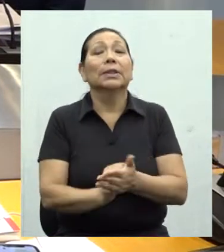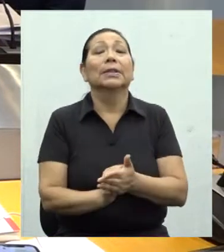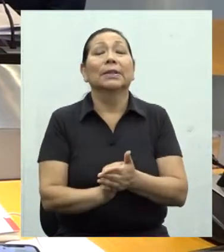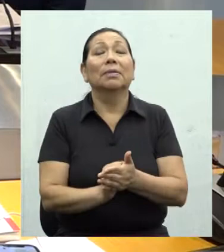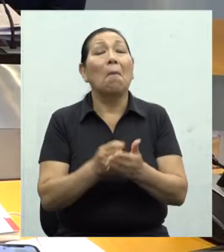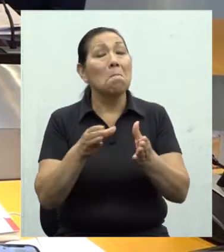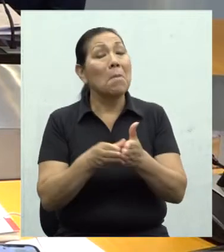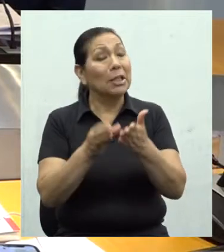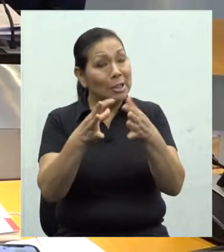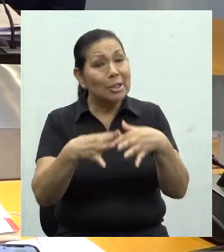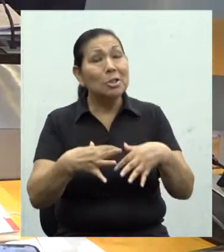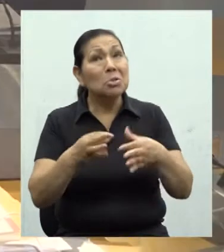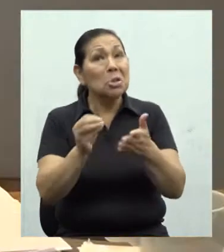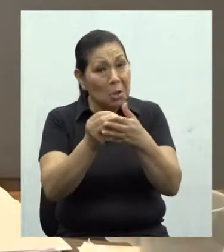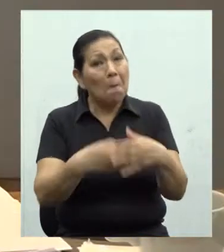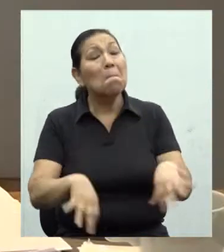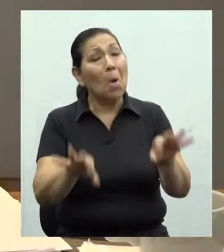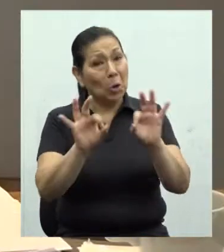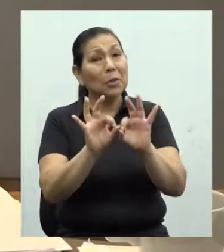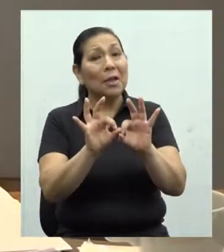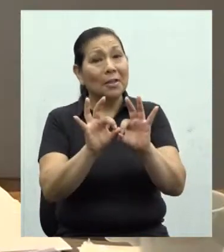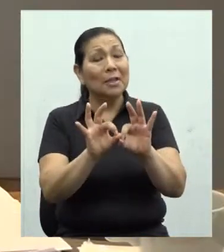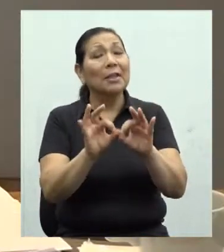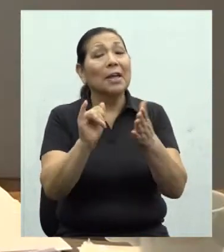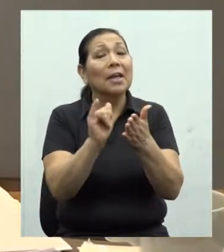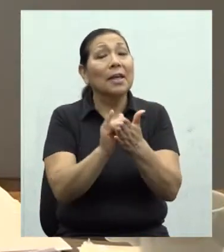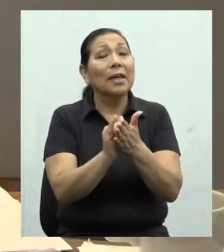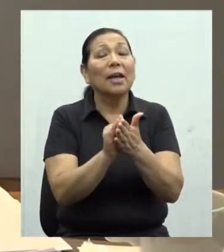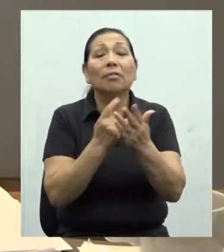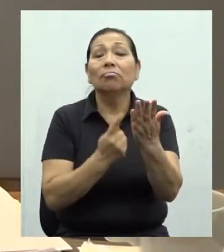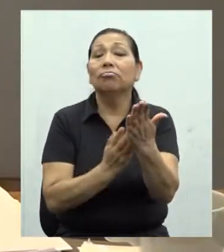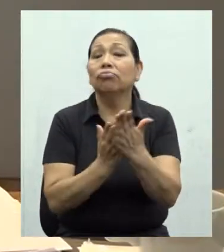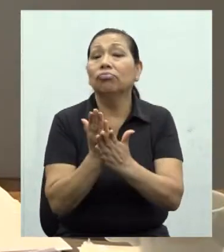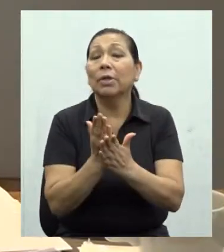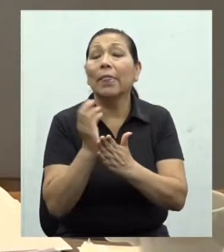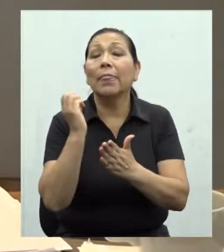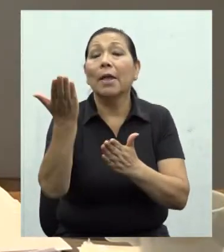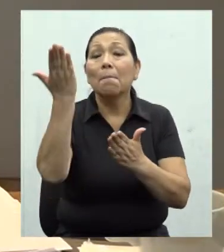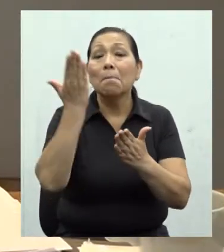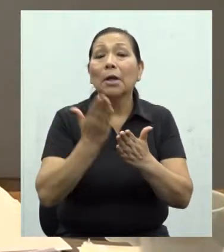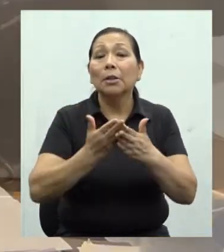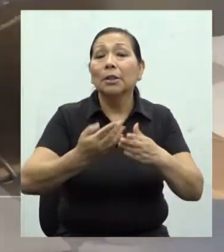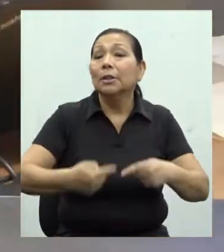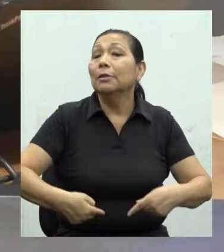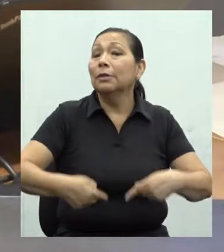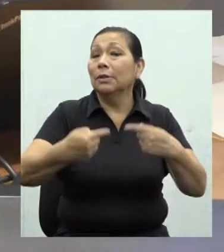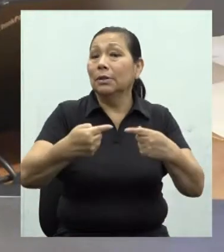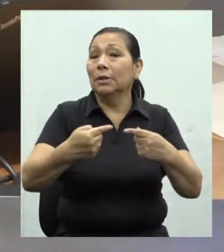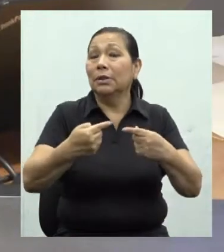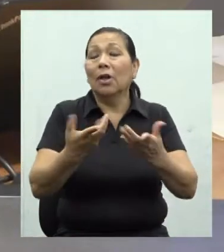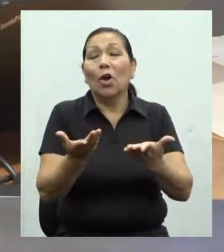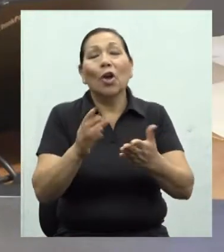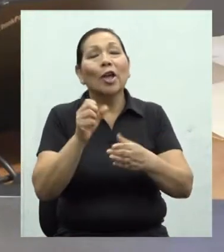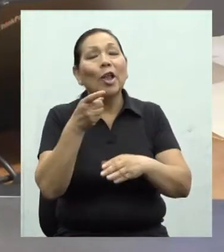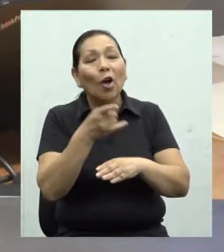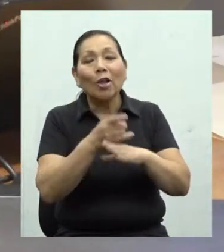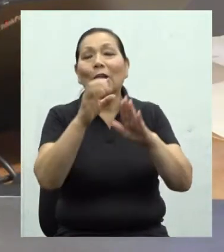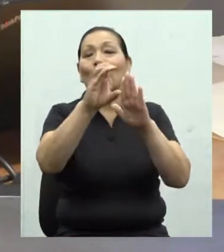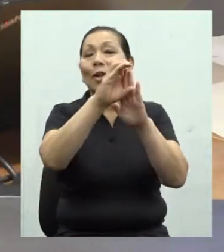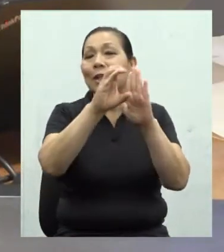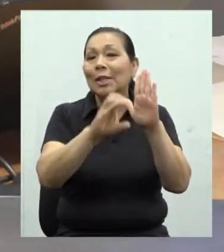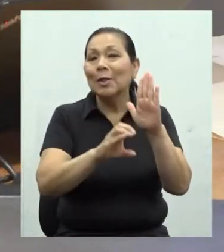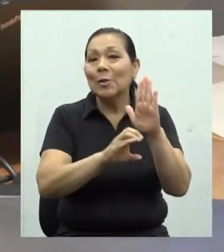casos de gran interés nacional, principalmente los referidos a las demandas competenciales y de